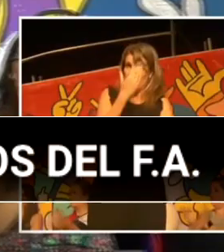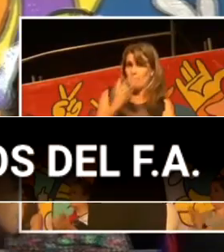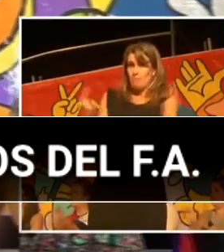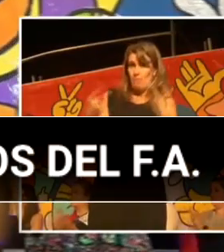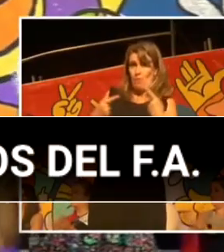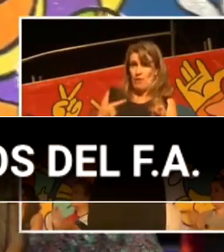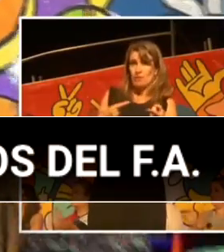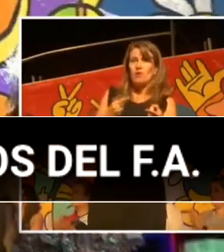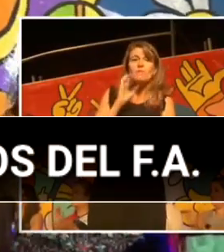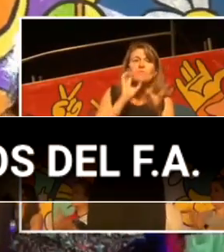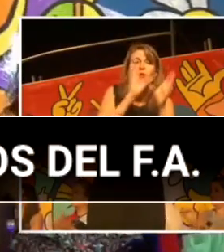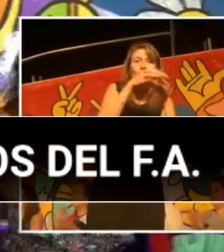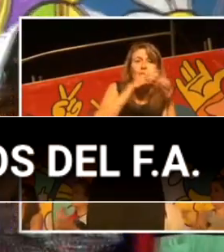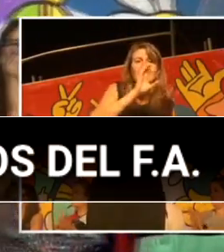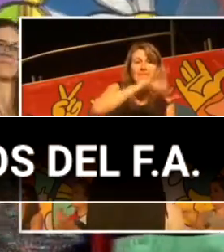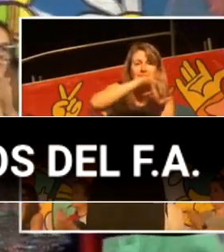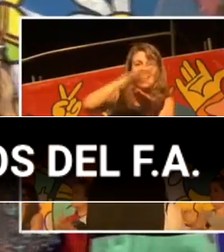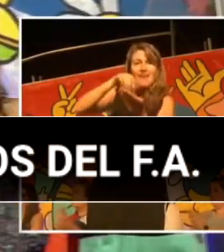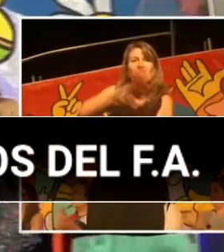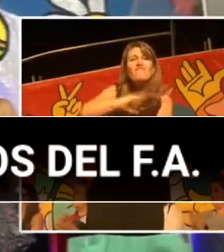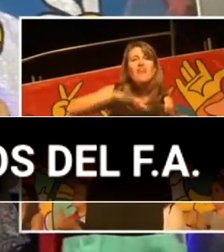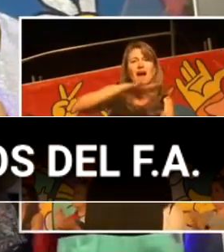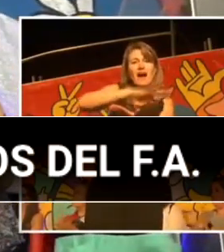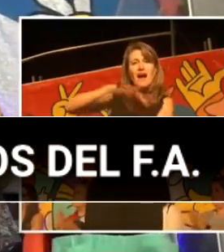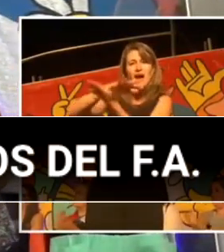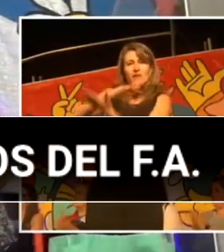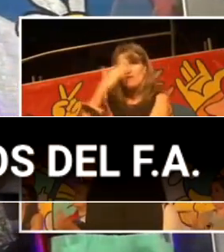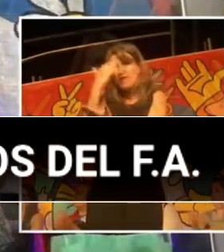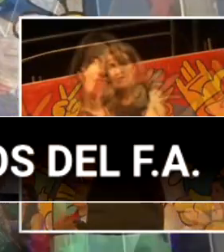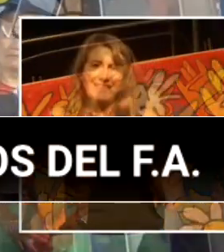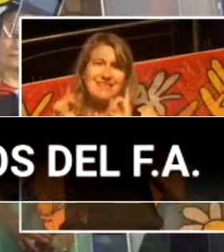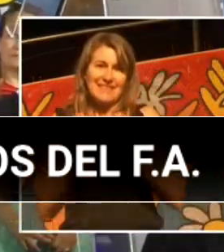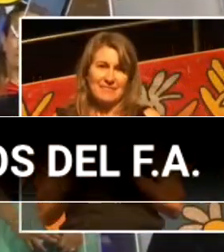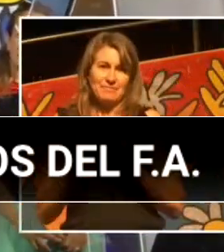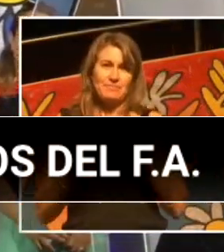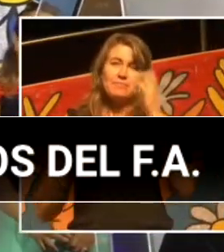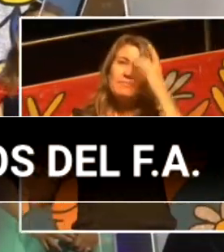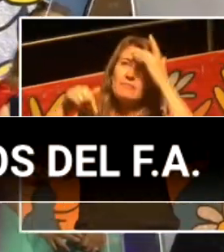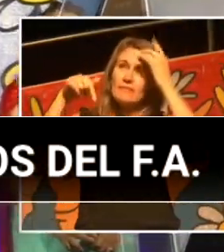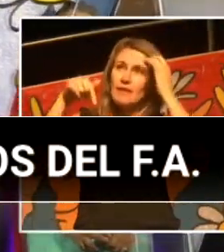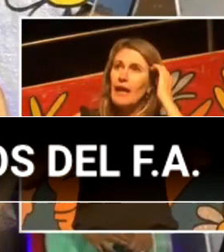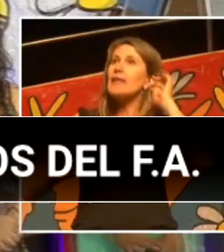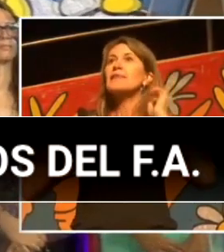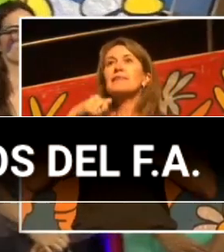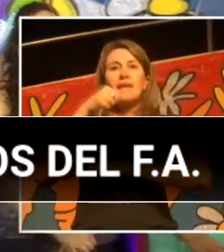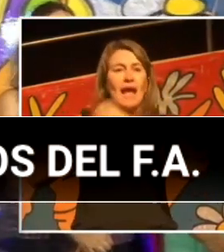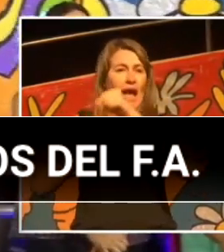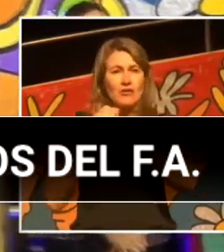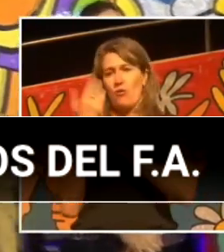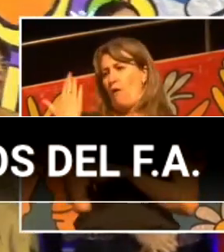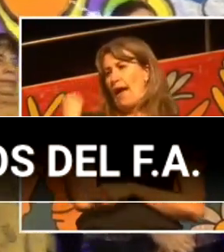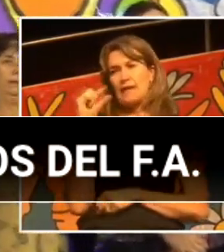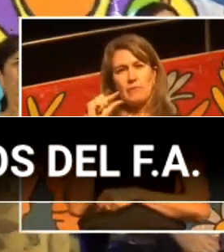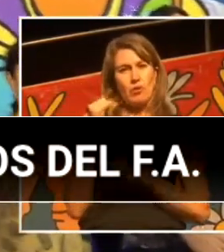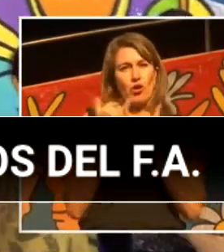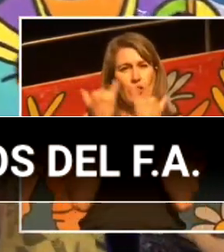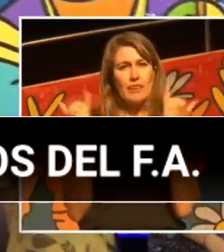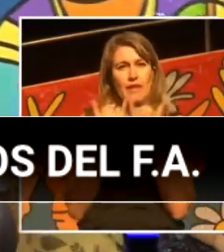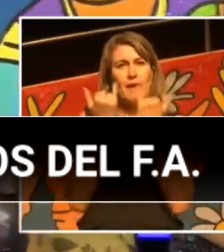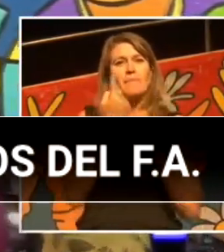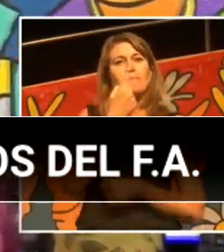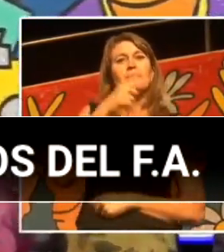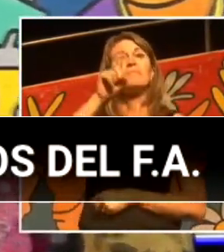en los comités de bases en las departamentales apenas hace unos días el primero de